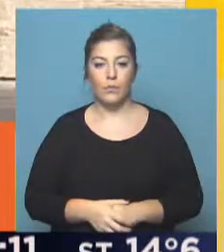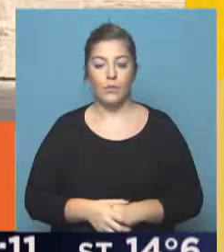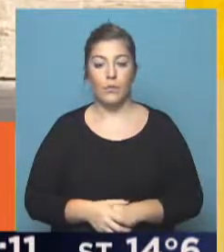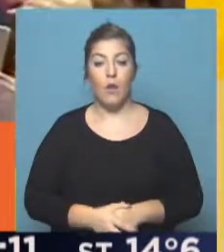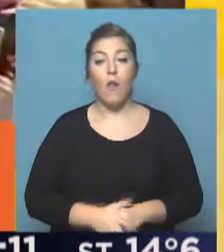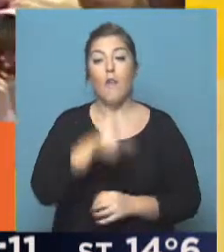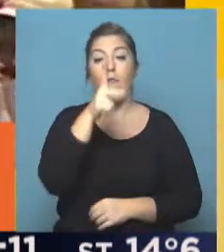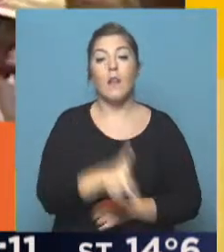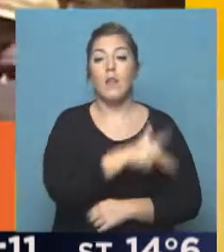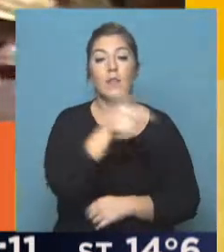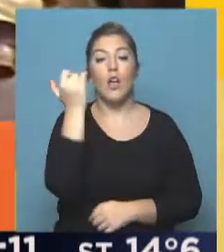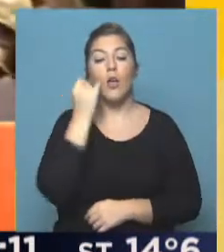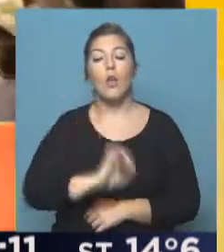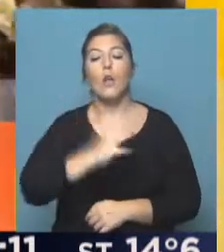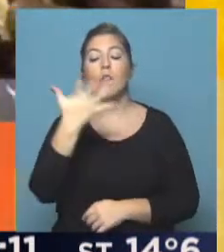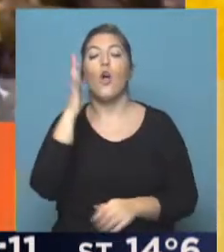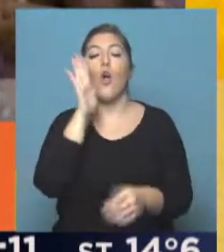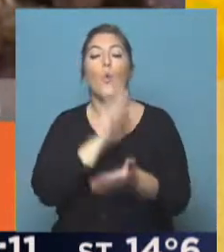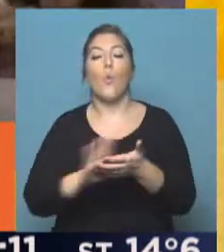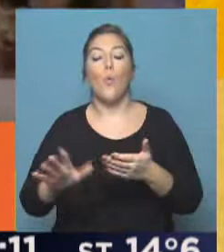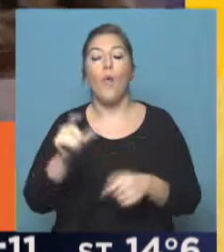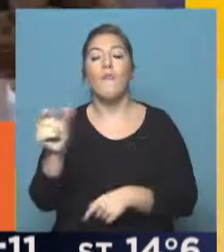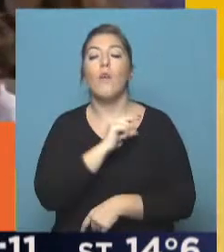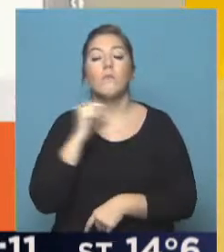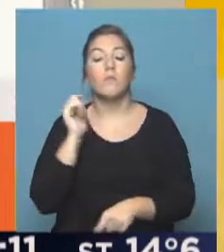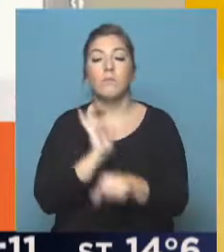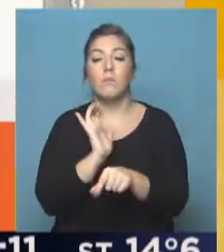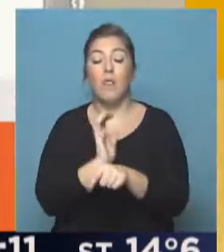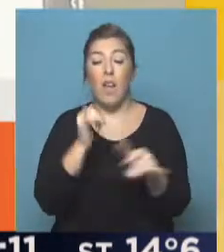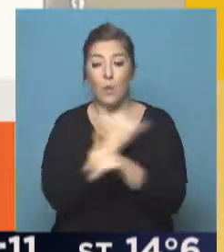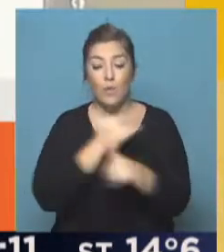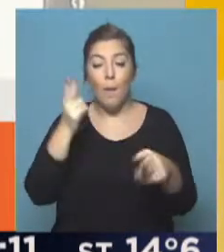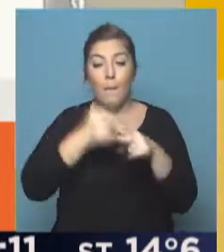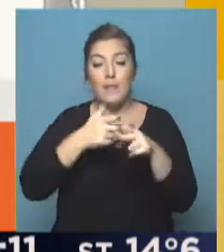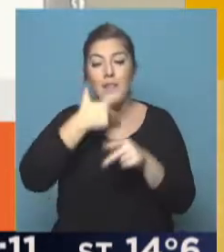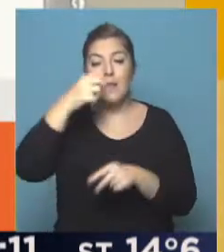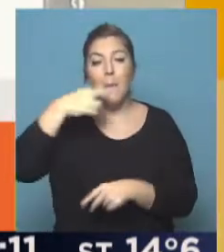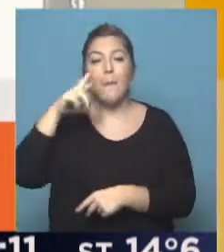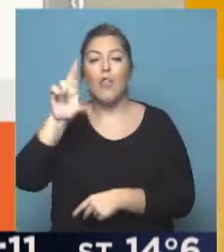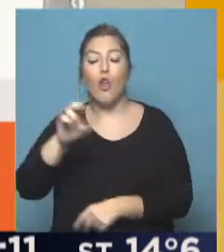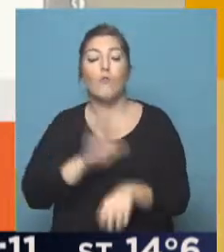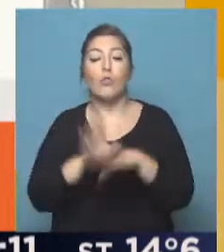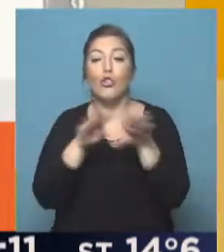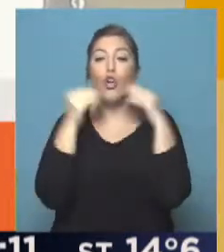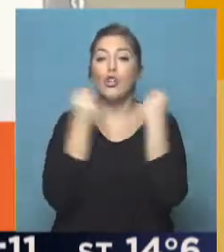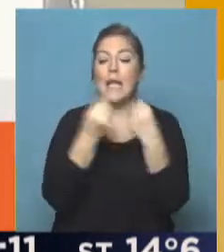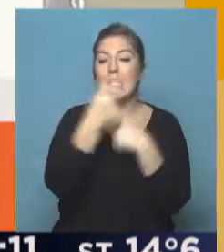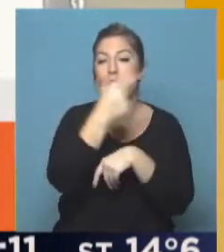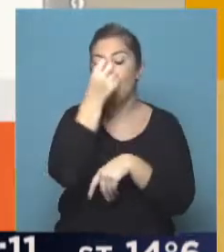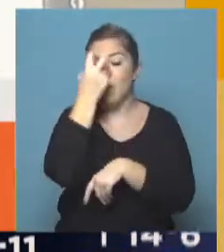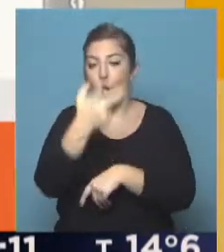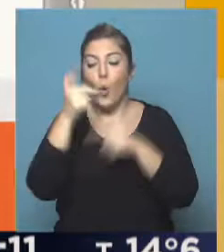Francisco y sus 5 nuevos cardenales fueron anunciados en la Plaza San Pedro del Vaticano. Sumarán 121 los